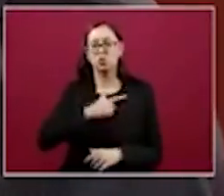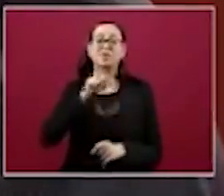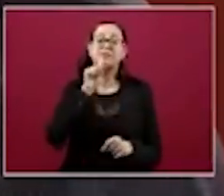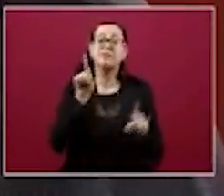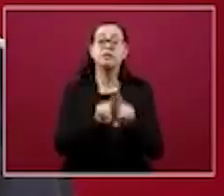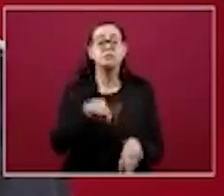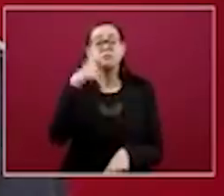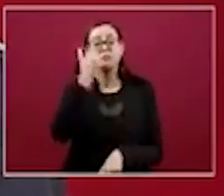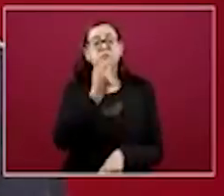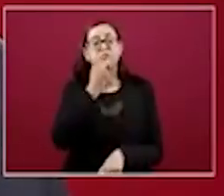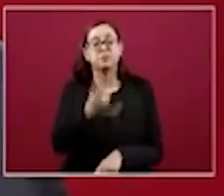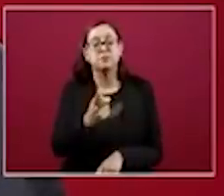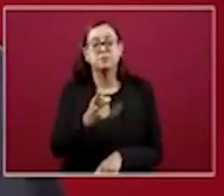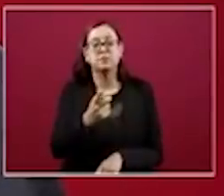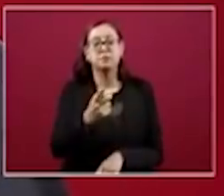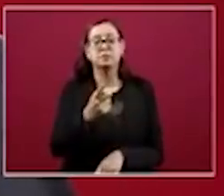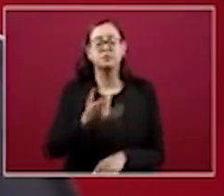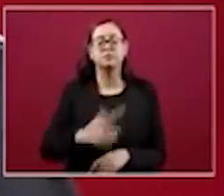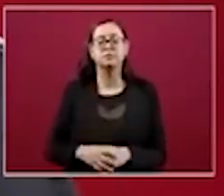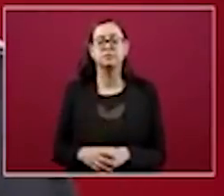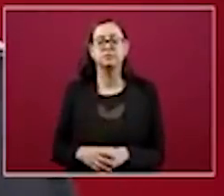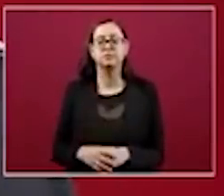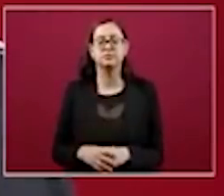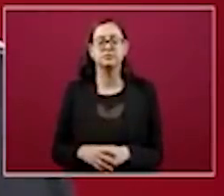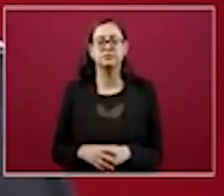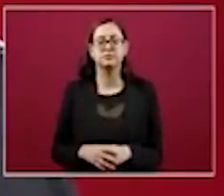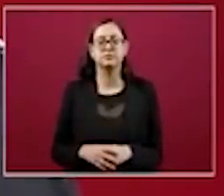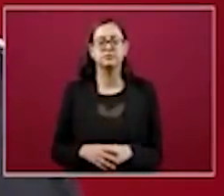también, porque